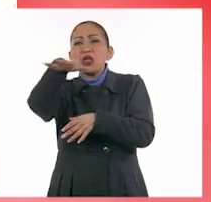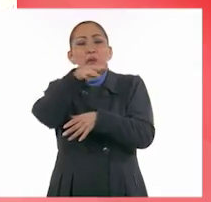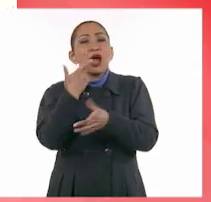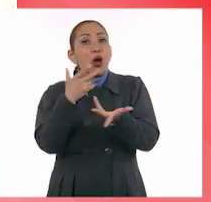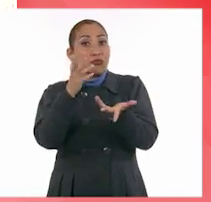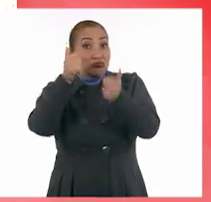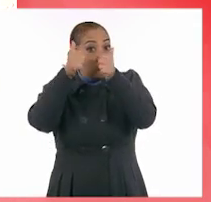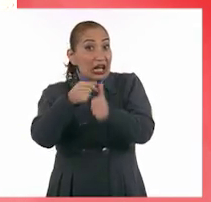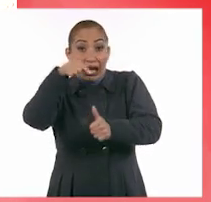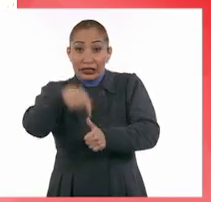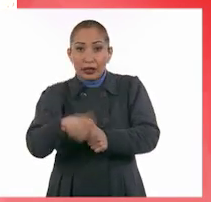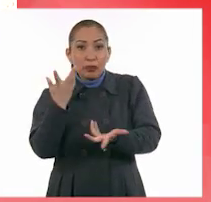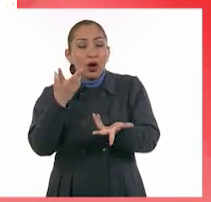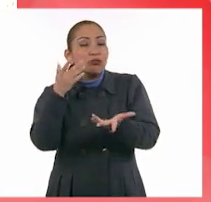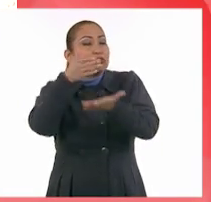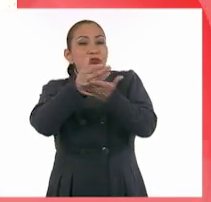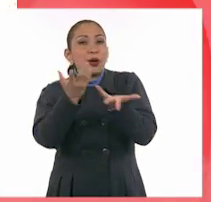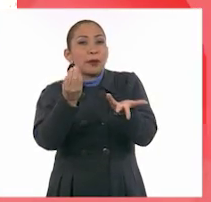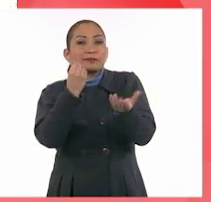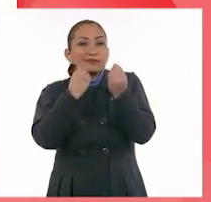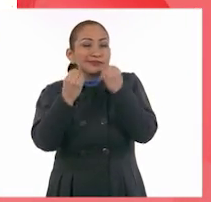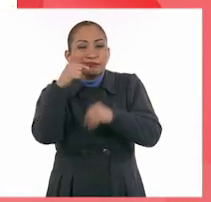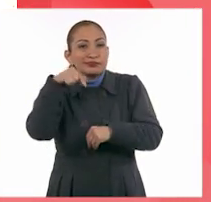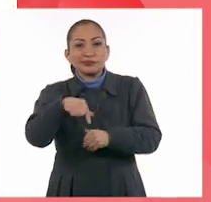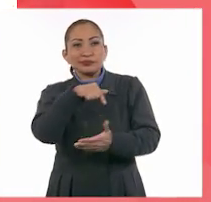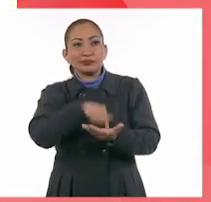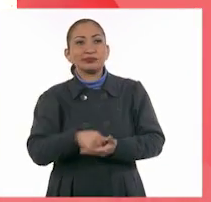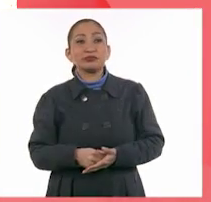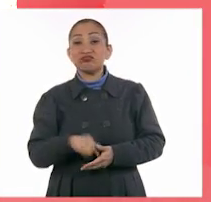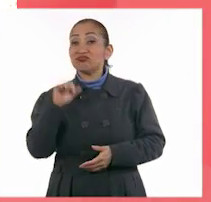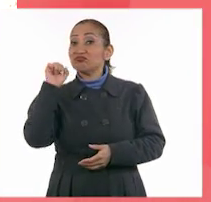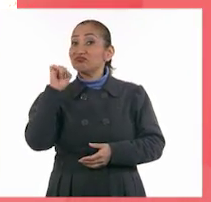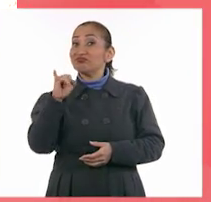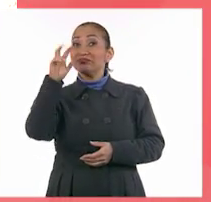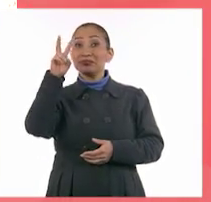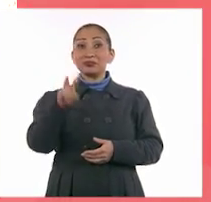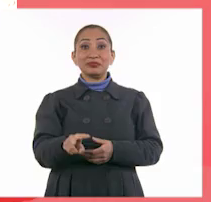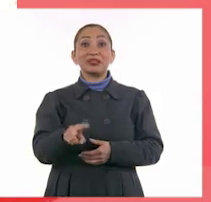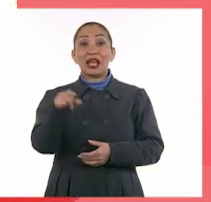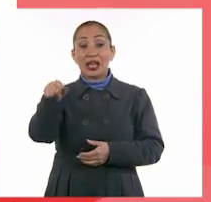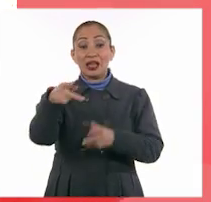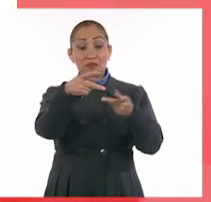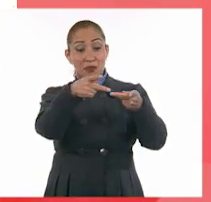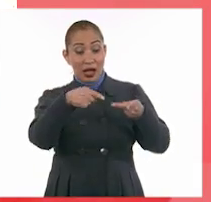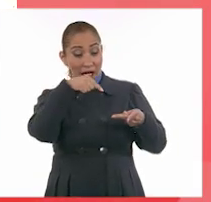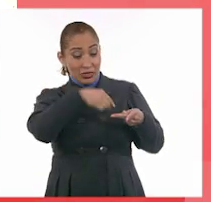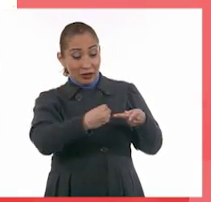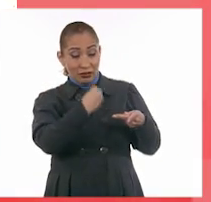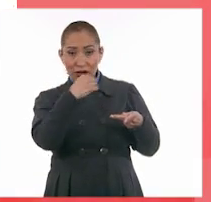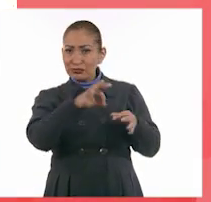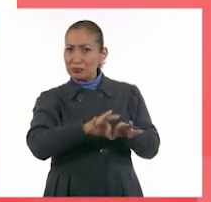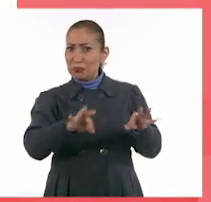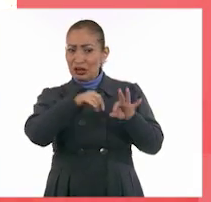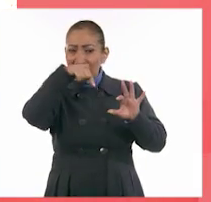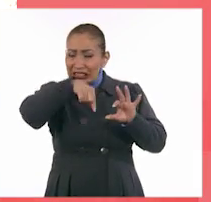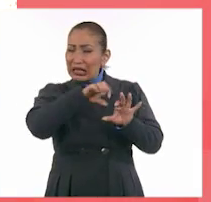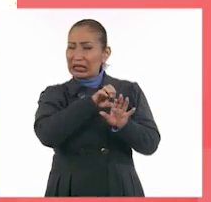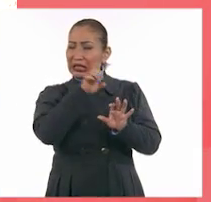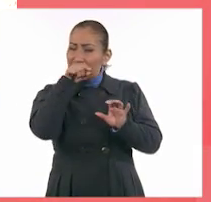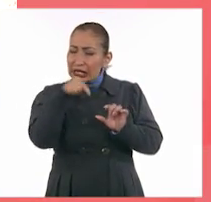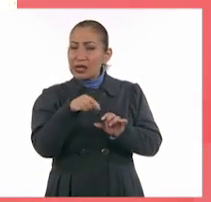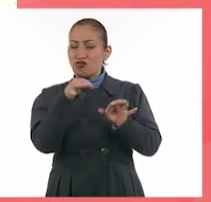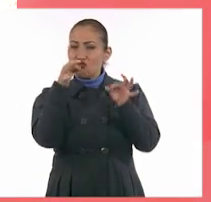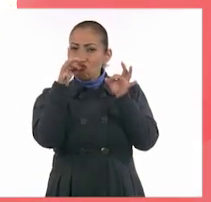pueden perder de este platillo, ¿no? Definitivamente, es el platillo emblemático por